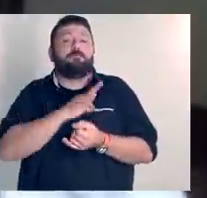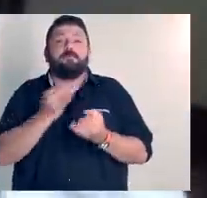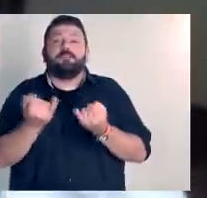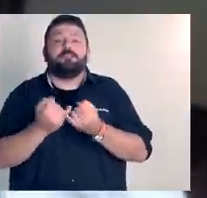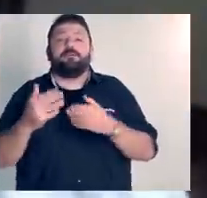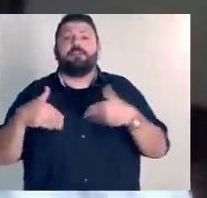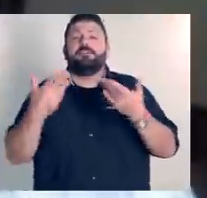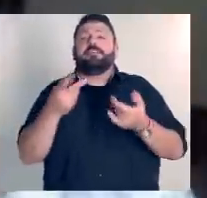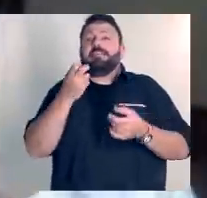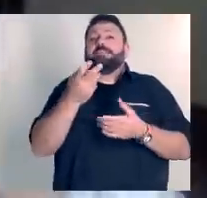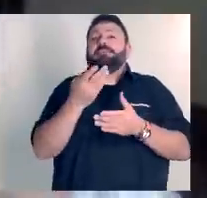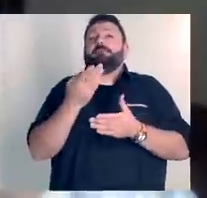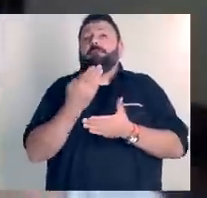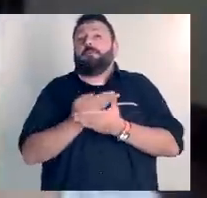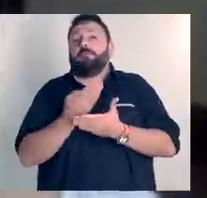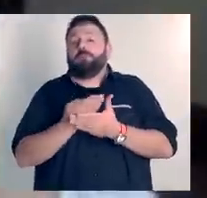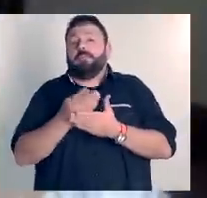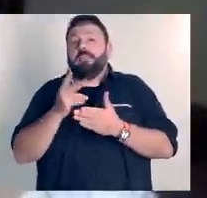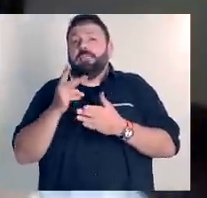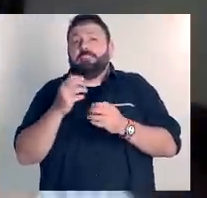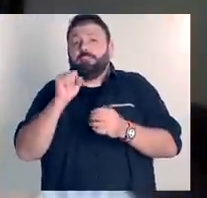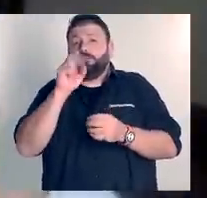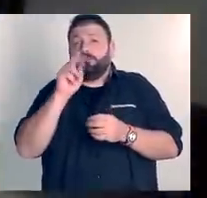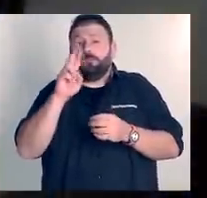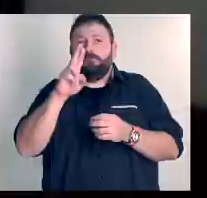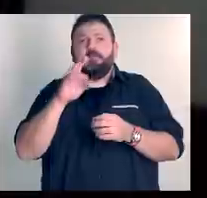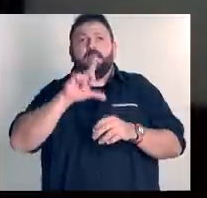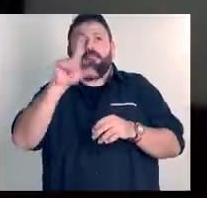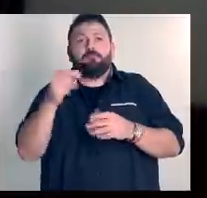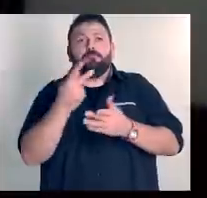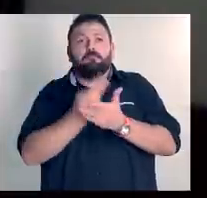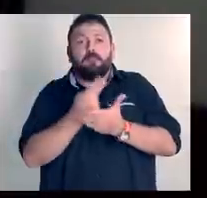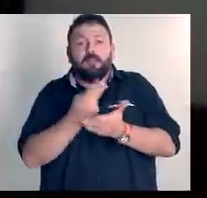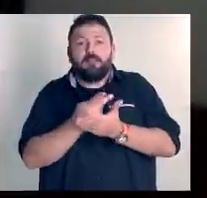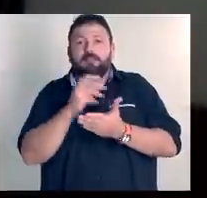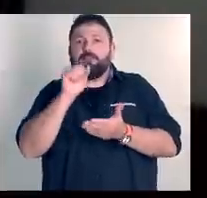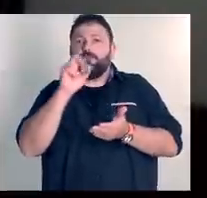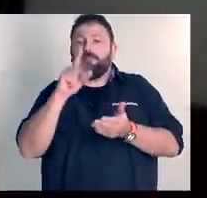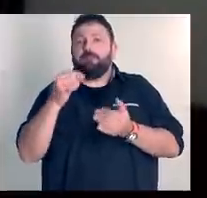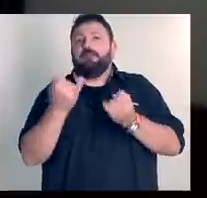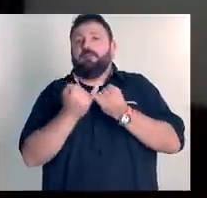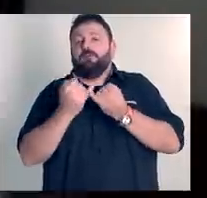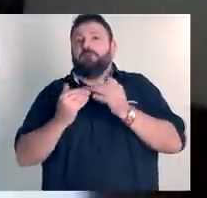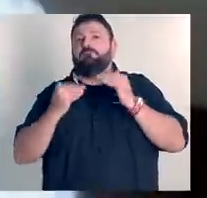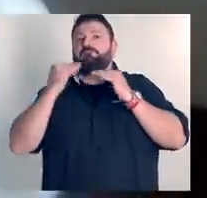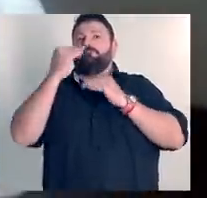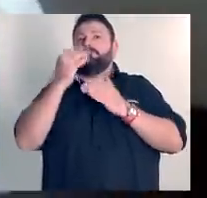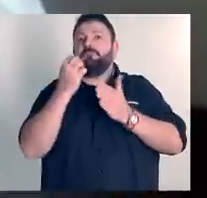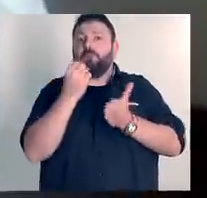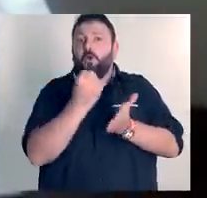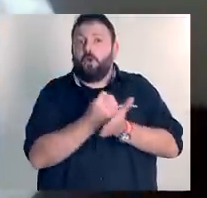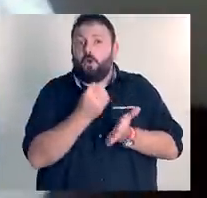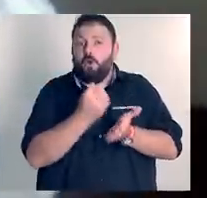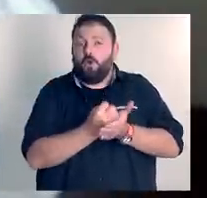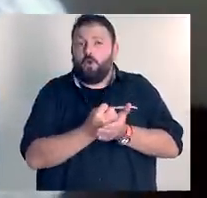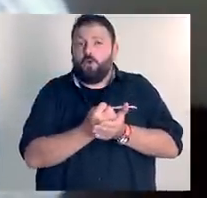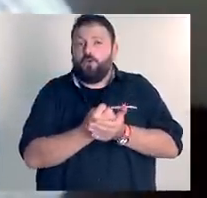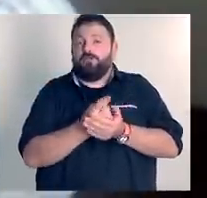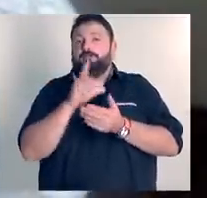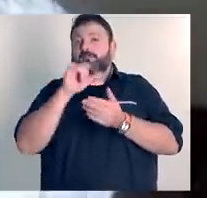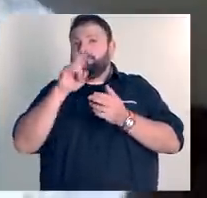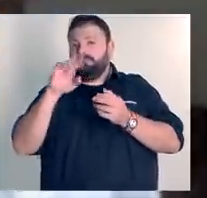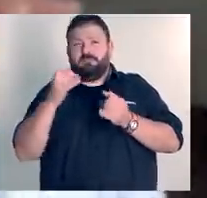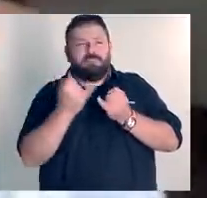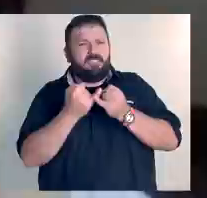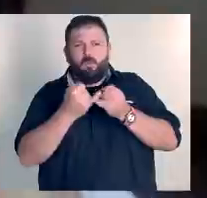llaman Bronce Supreme, ahora se llaman Plata Supreme. Y adivina qué, ahora tú te llamas Oro Elite. Y si continúas con esta línea que te